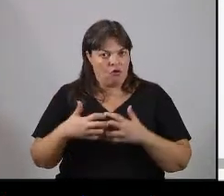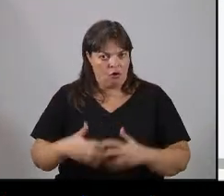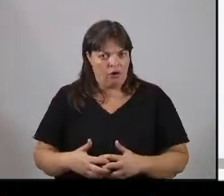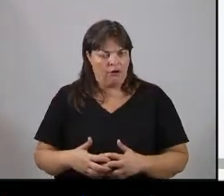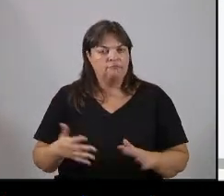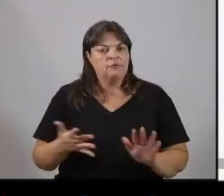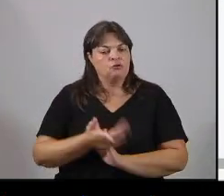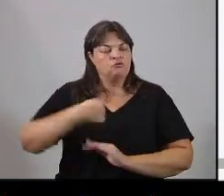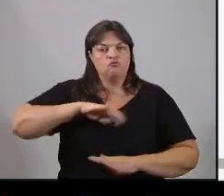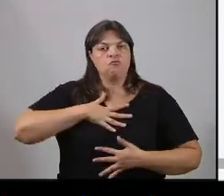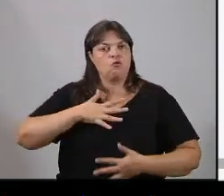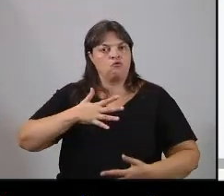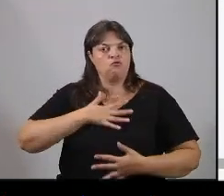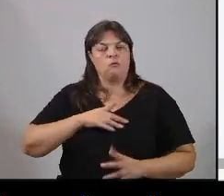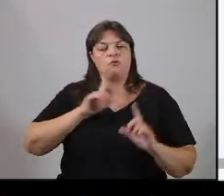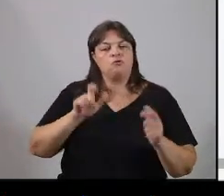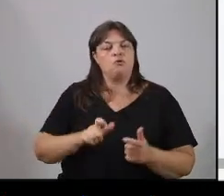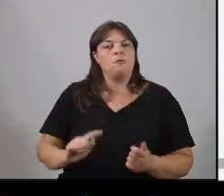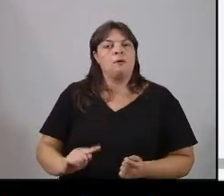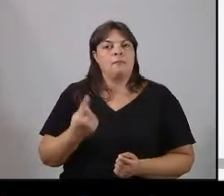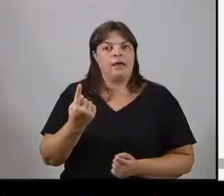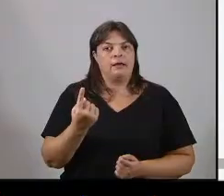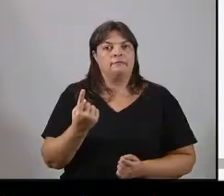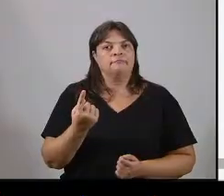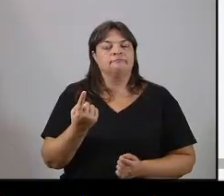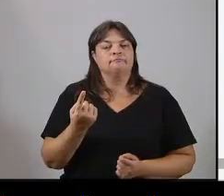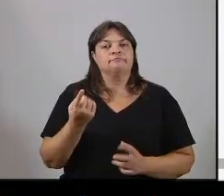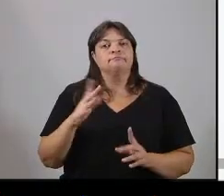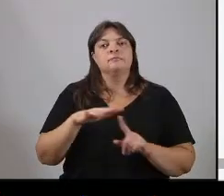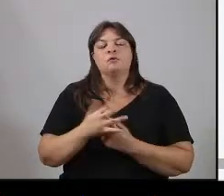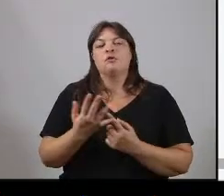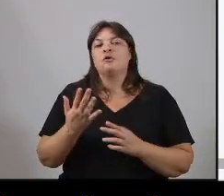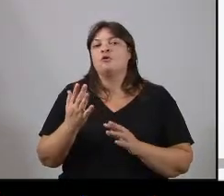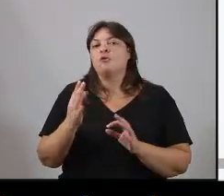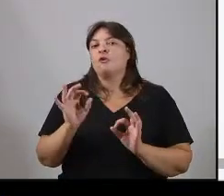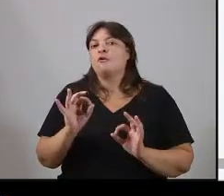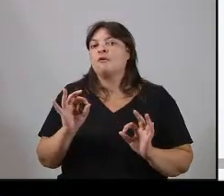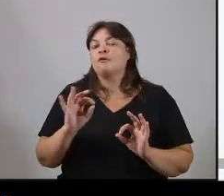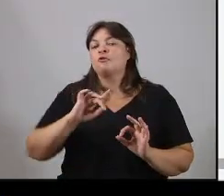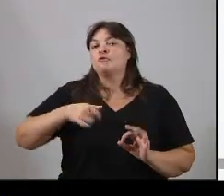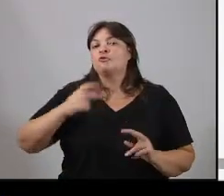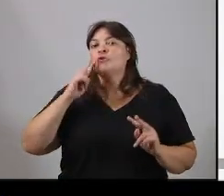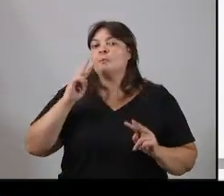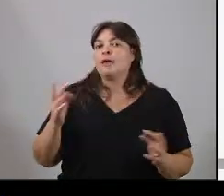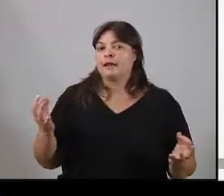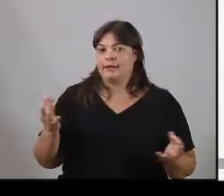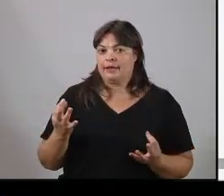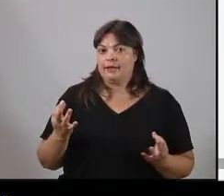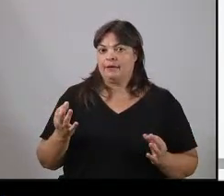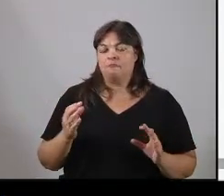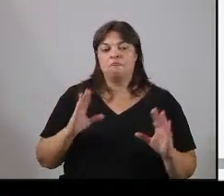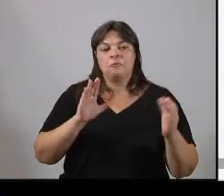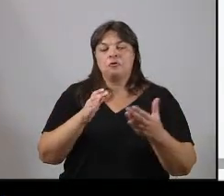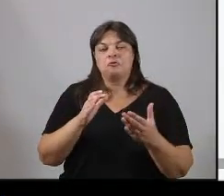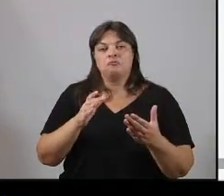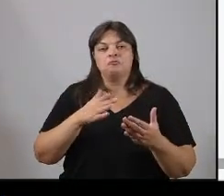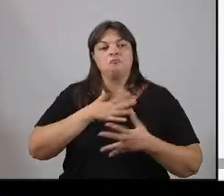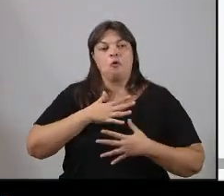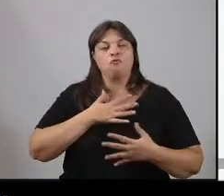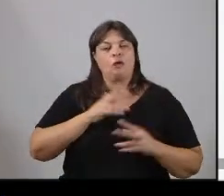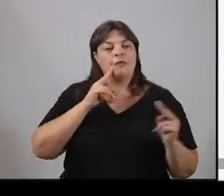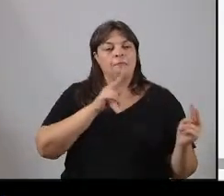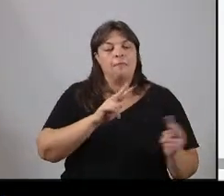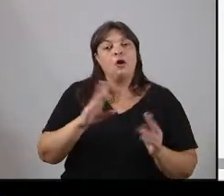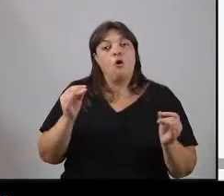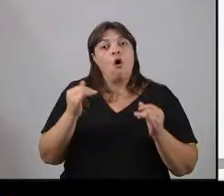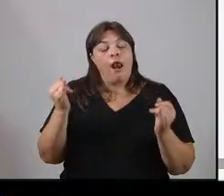Predisposición total, y en esa primera reunión de ayer en ningún caso vimos por parte de los grupos que no estuvieran predispuestos a ello. Ojalá que